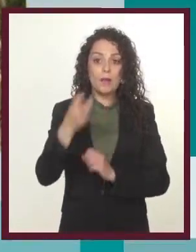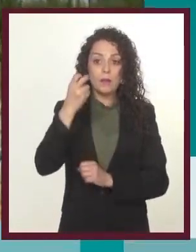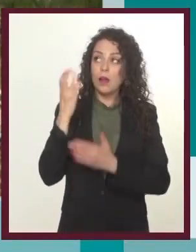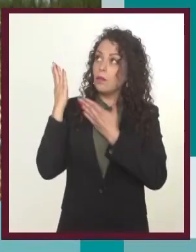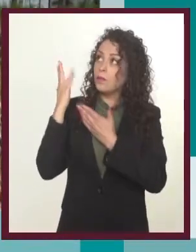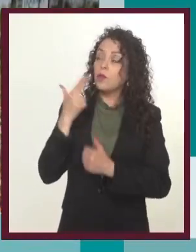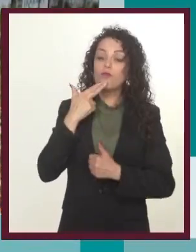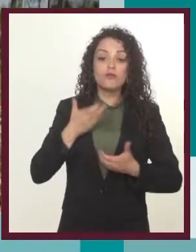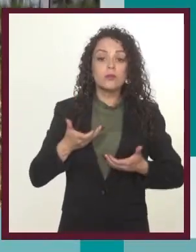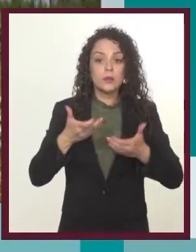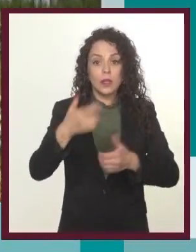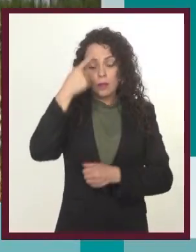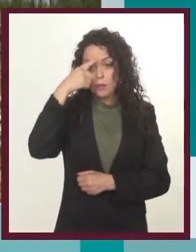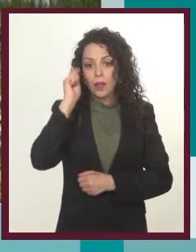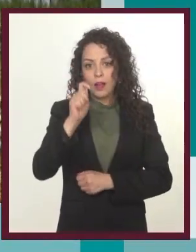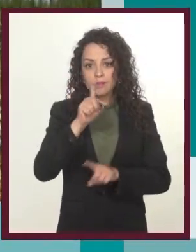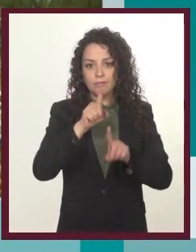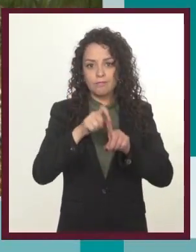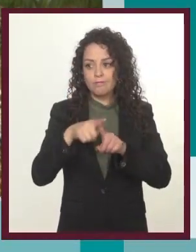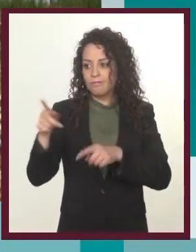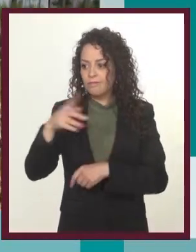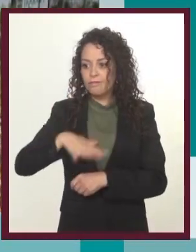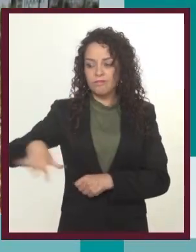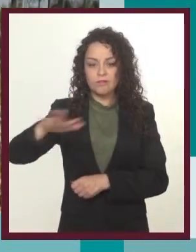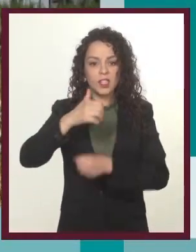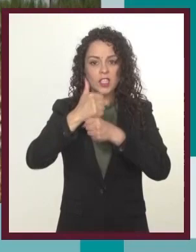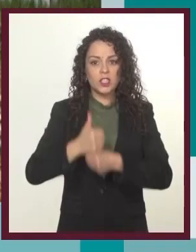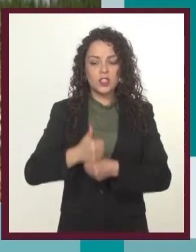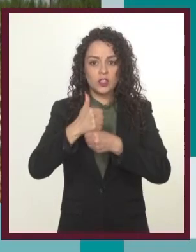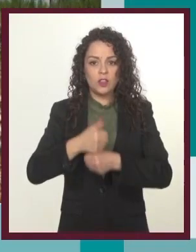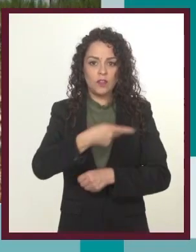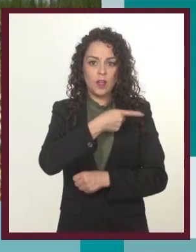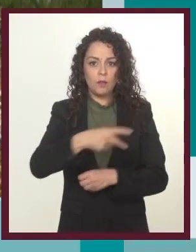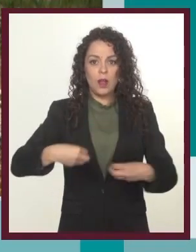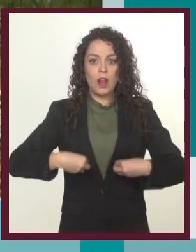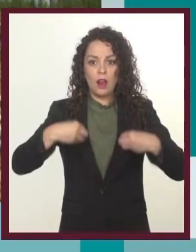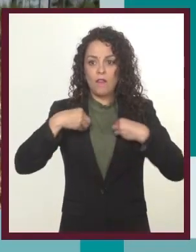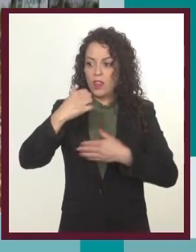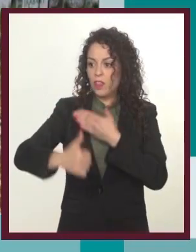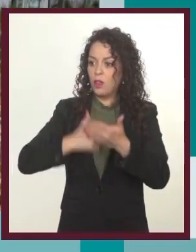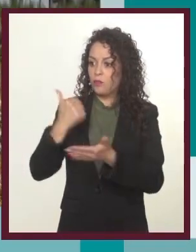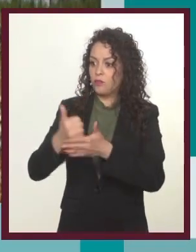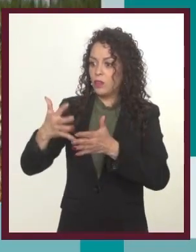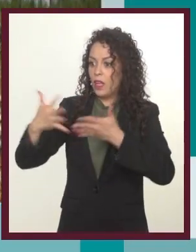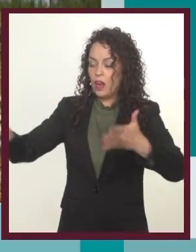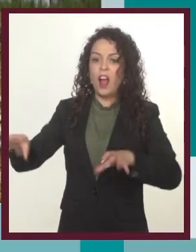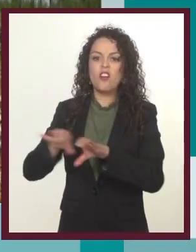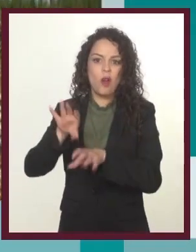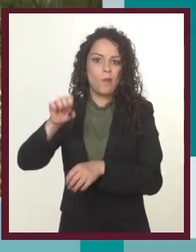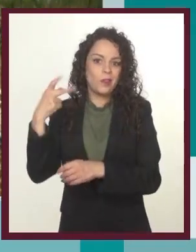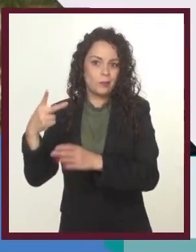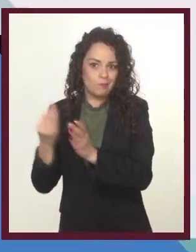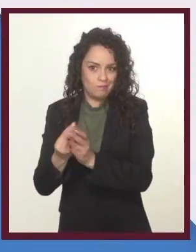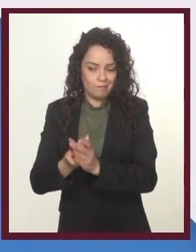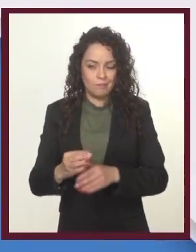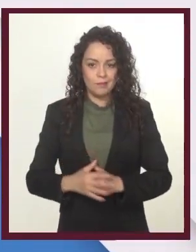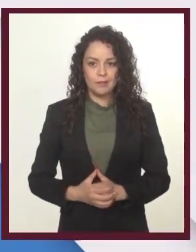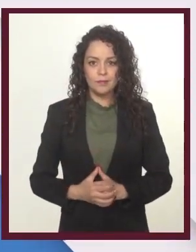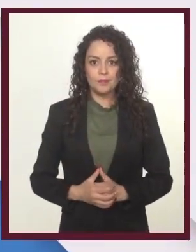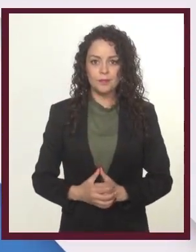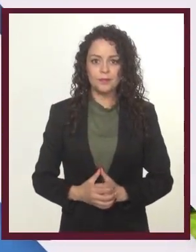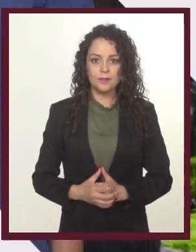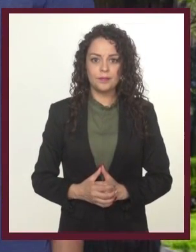justo utilizan el espacio público para criticar la precariedad del mismo y de la vida en las grandes ciudades.